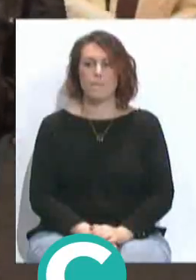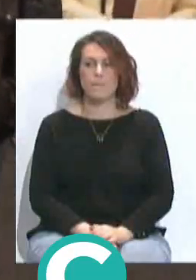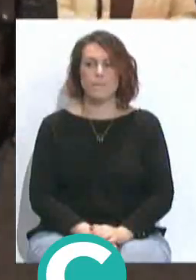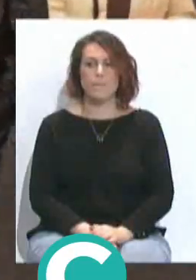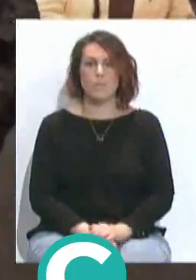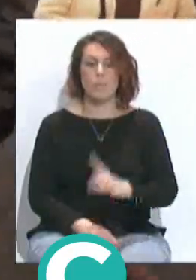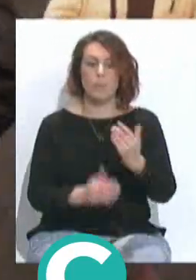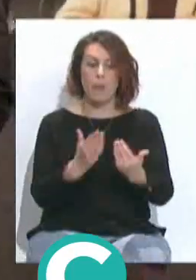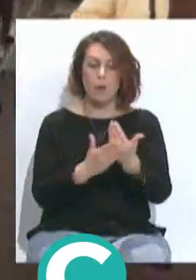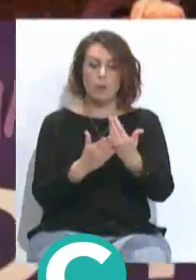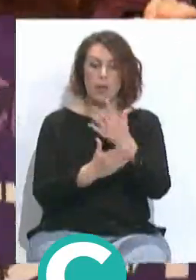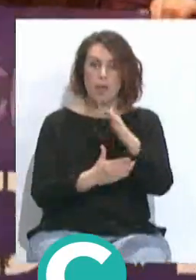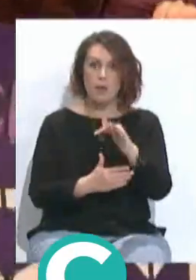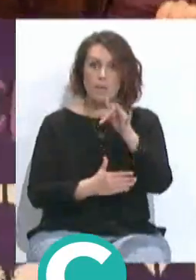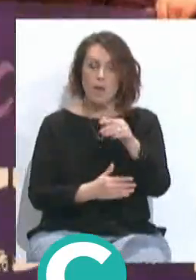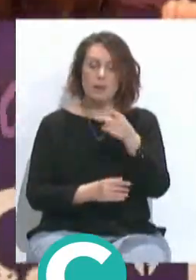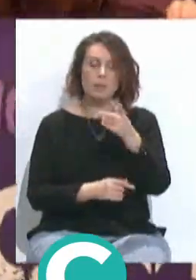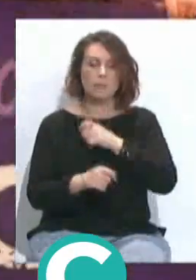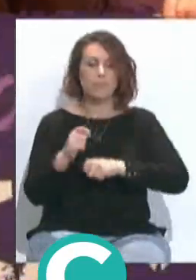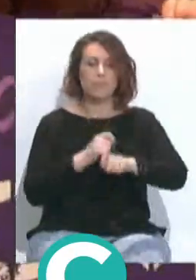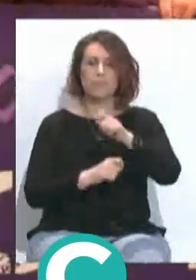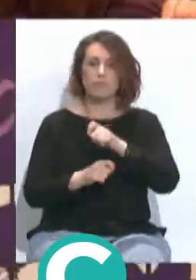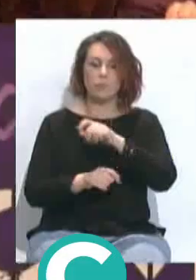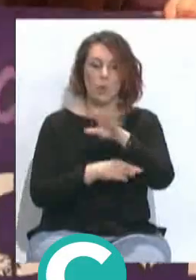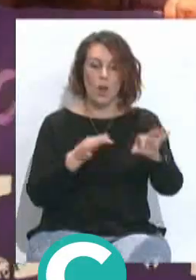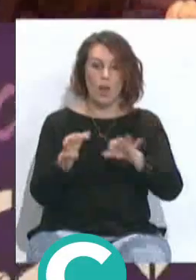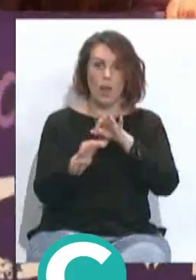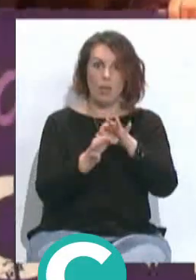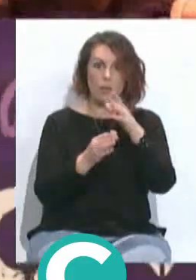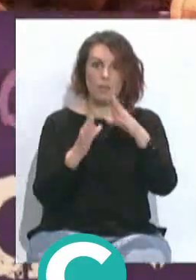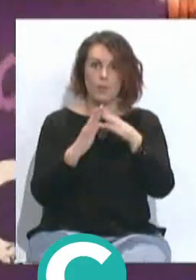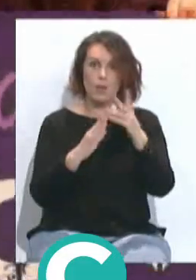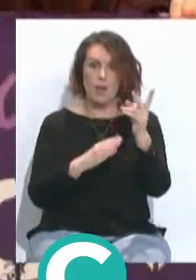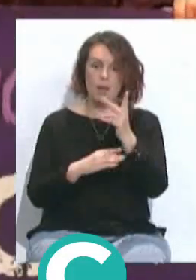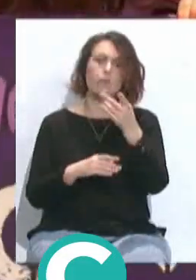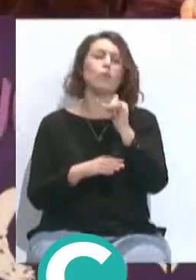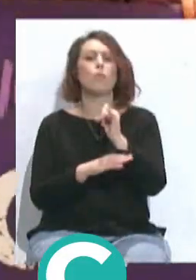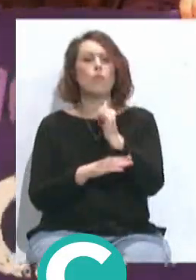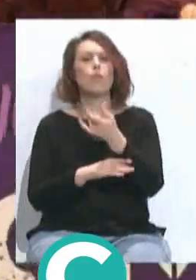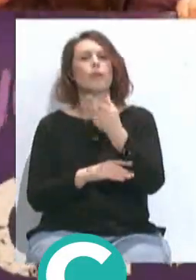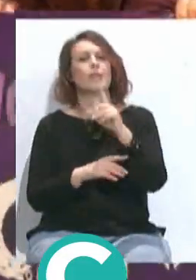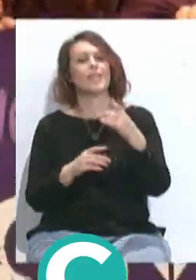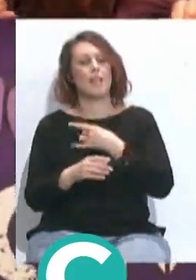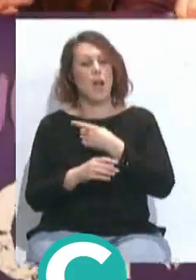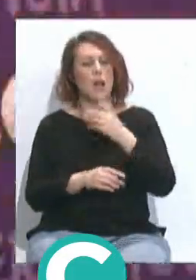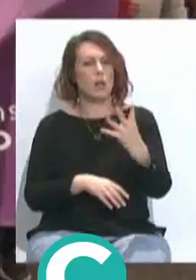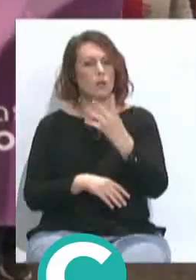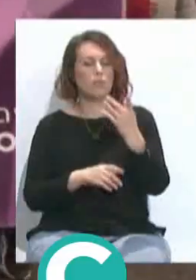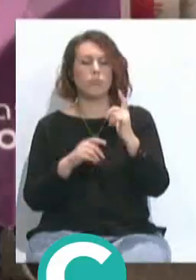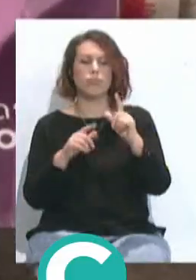En una jornada de más donde las asociaciones y organizaciones feministas, instituciones y sindicatos han